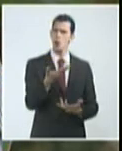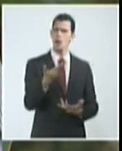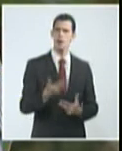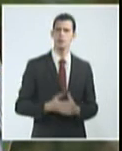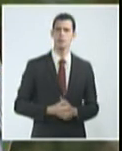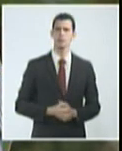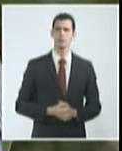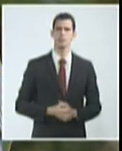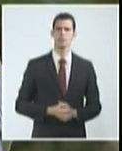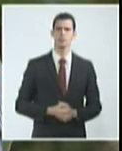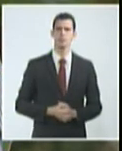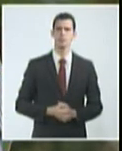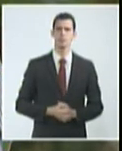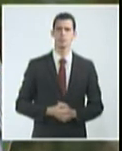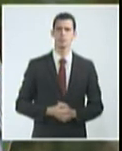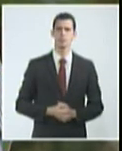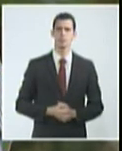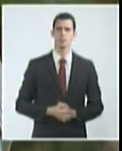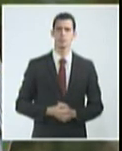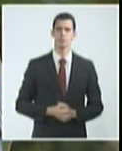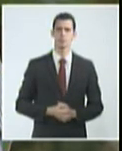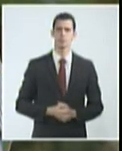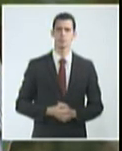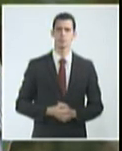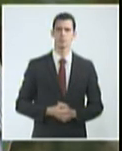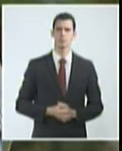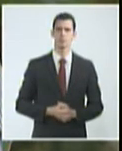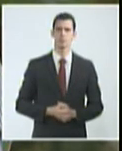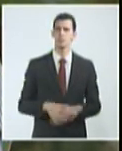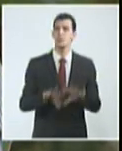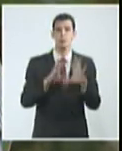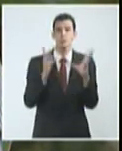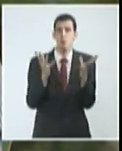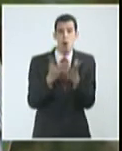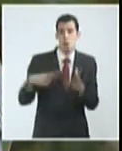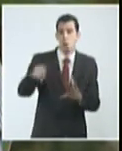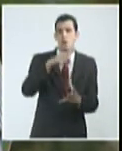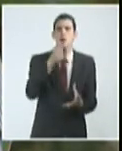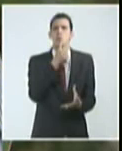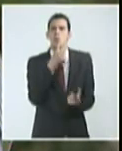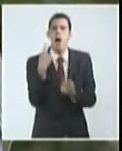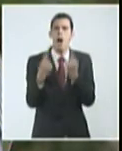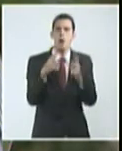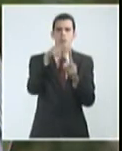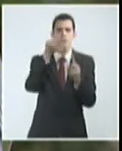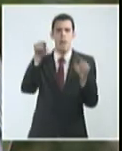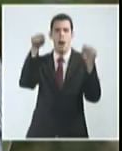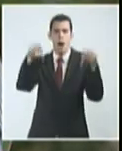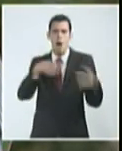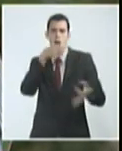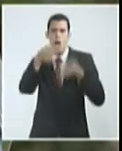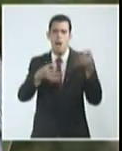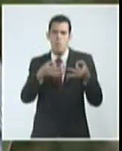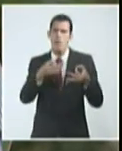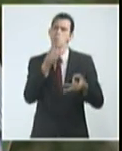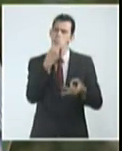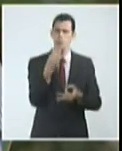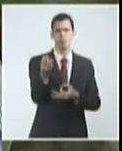también con relación, sus criterios con relación a los temas que hoy hemos abordado en esta comparecencia.